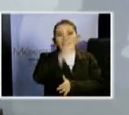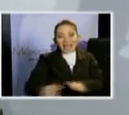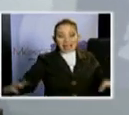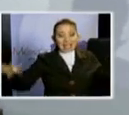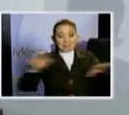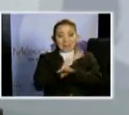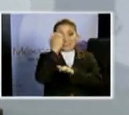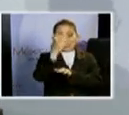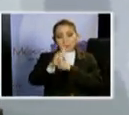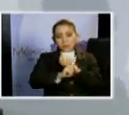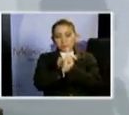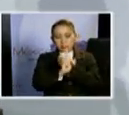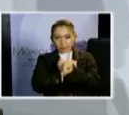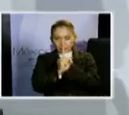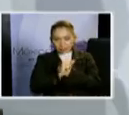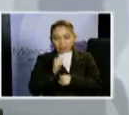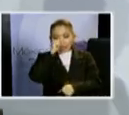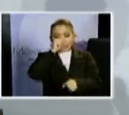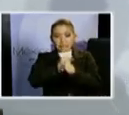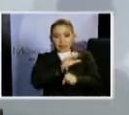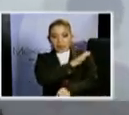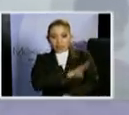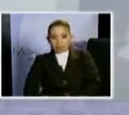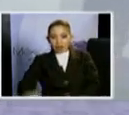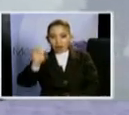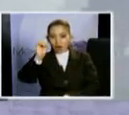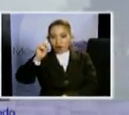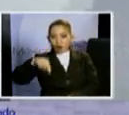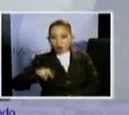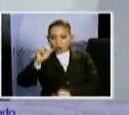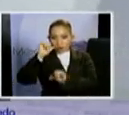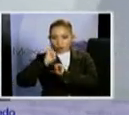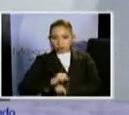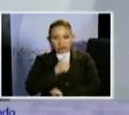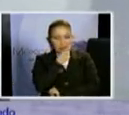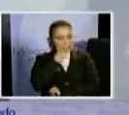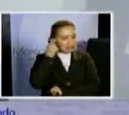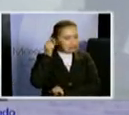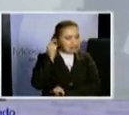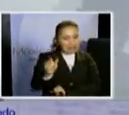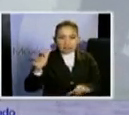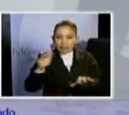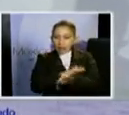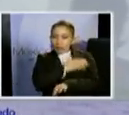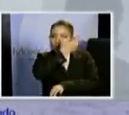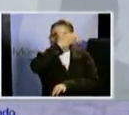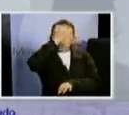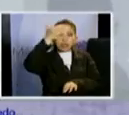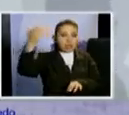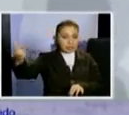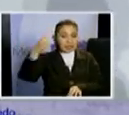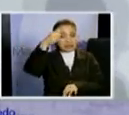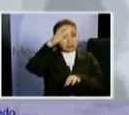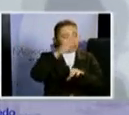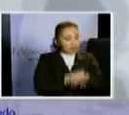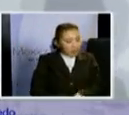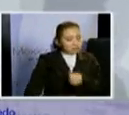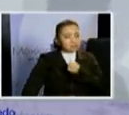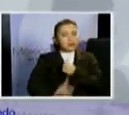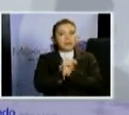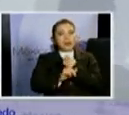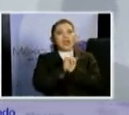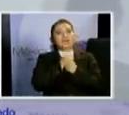este proceso. El secretario general de las Naciones Unidas ha expresado que el cambio climático es el principal problema